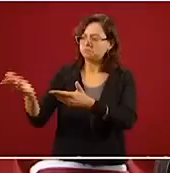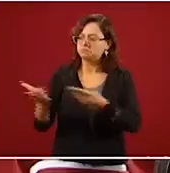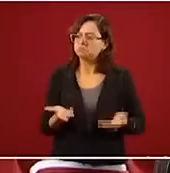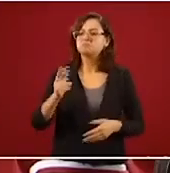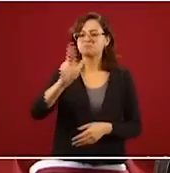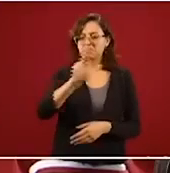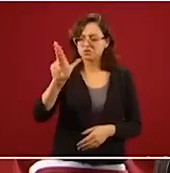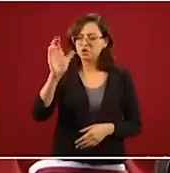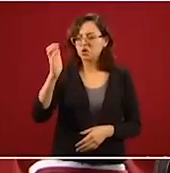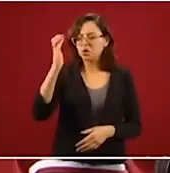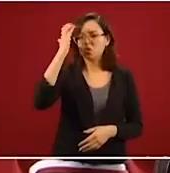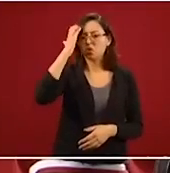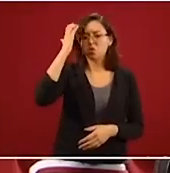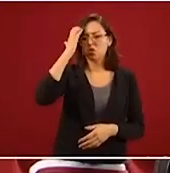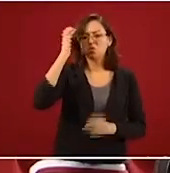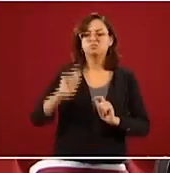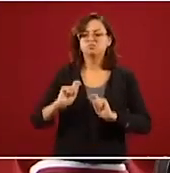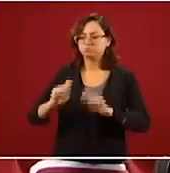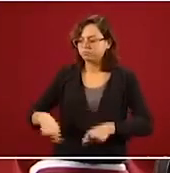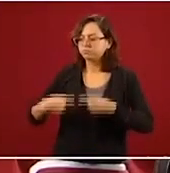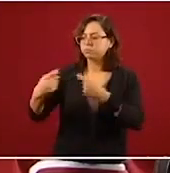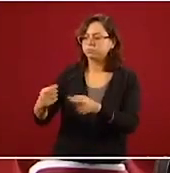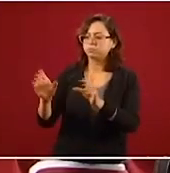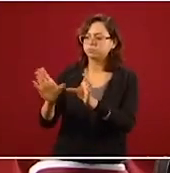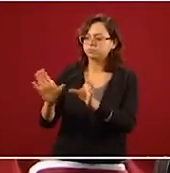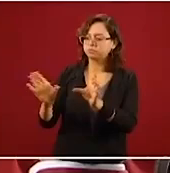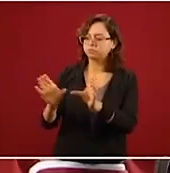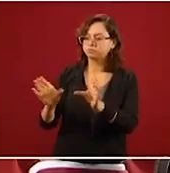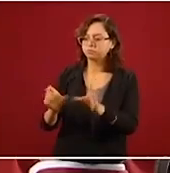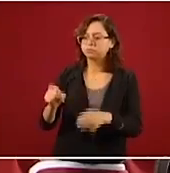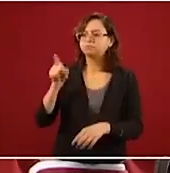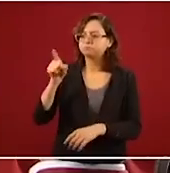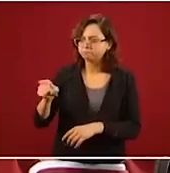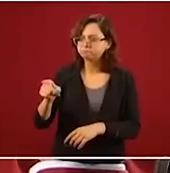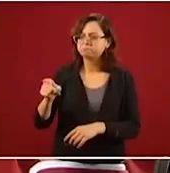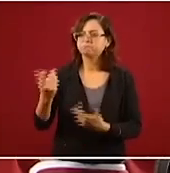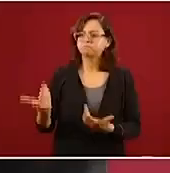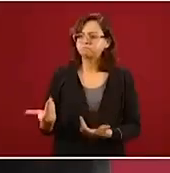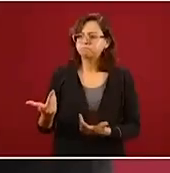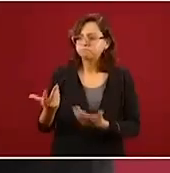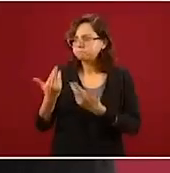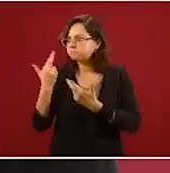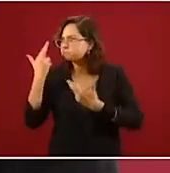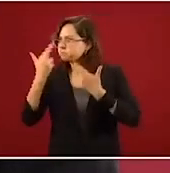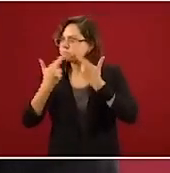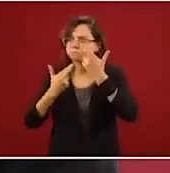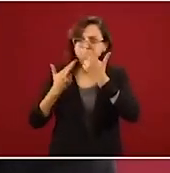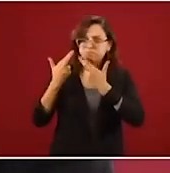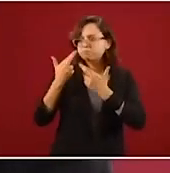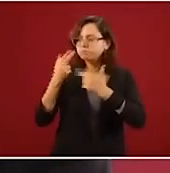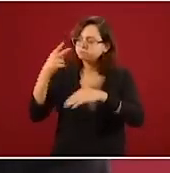reconocer, se le entregue su certificado de que se hizo una